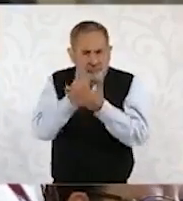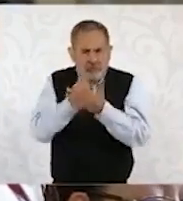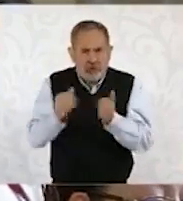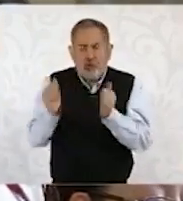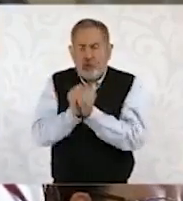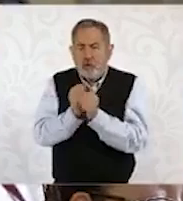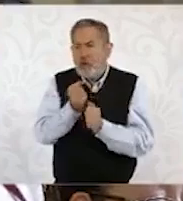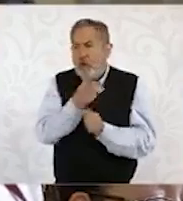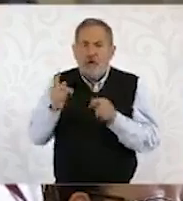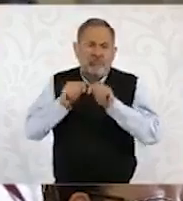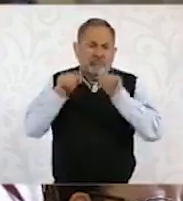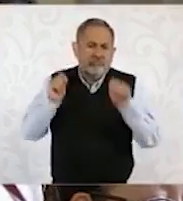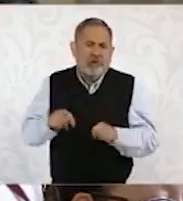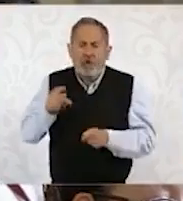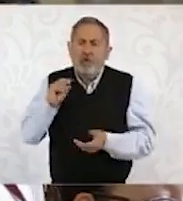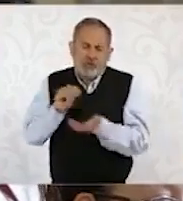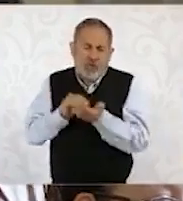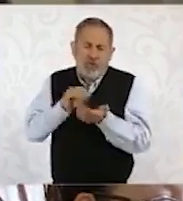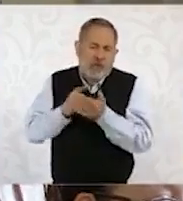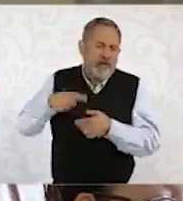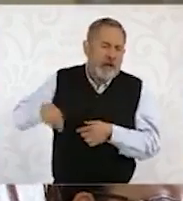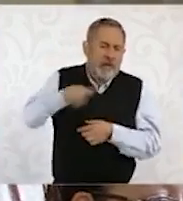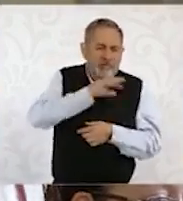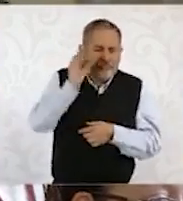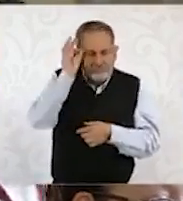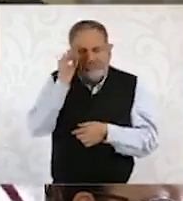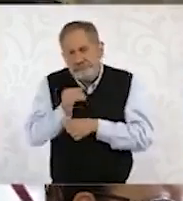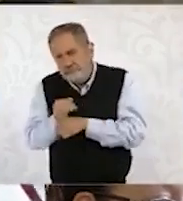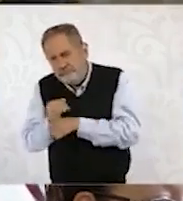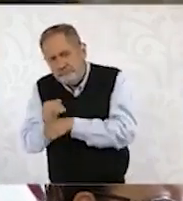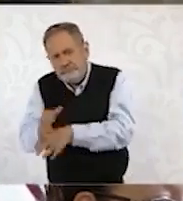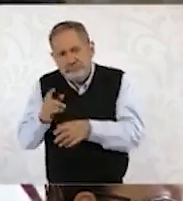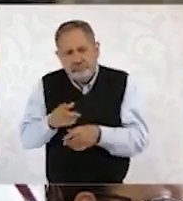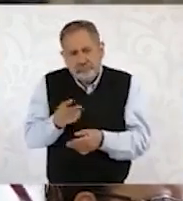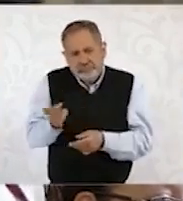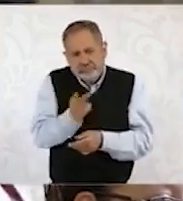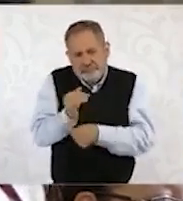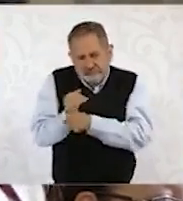con licenciatura seguimos teniendo y maestría seguimos teniendo